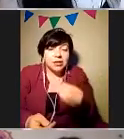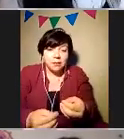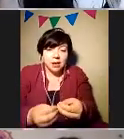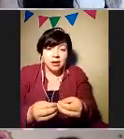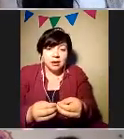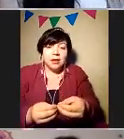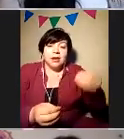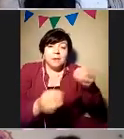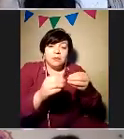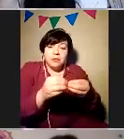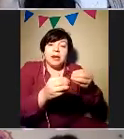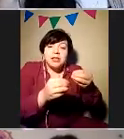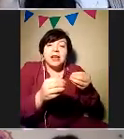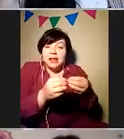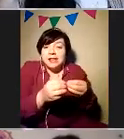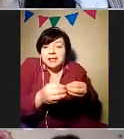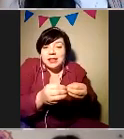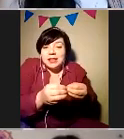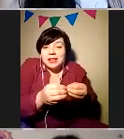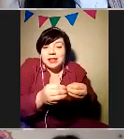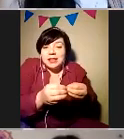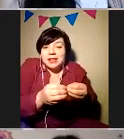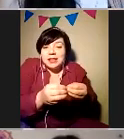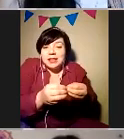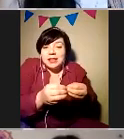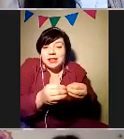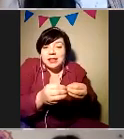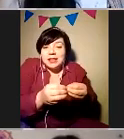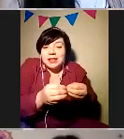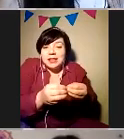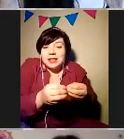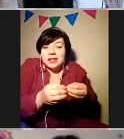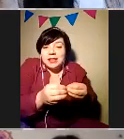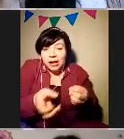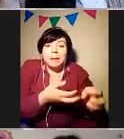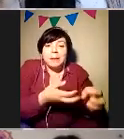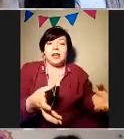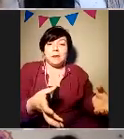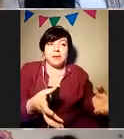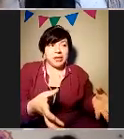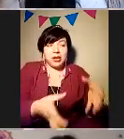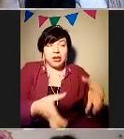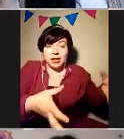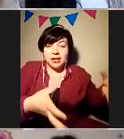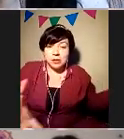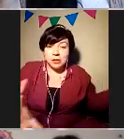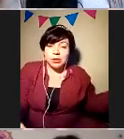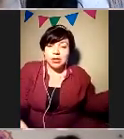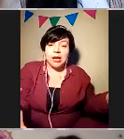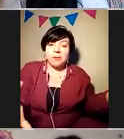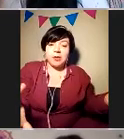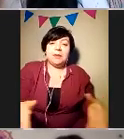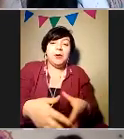H&M? Primero se sintió terreno y que claro, entonces empezaron a